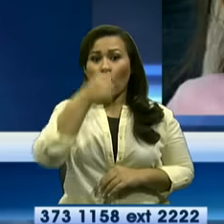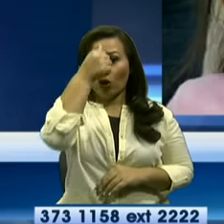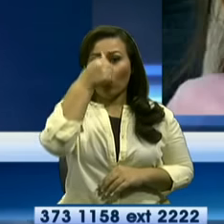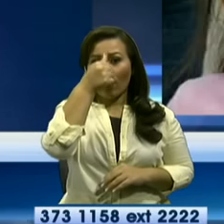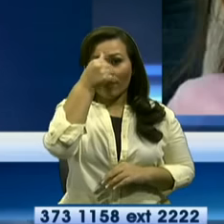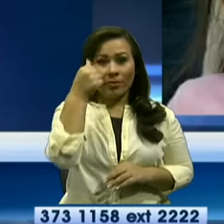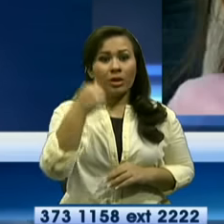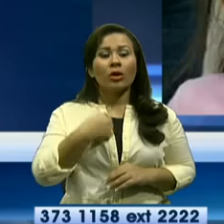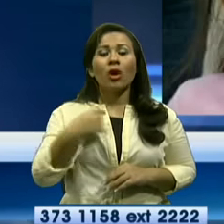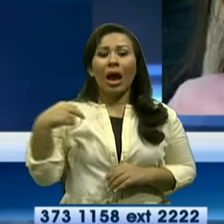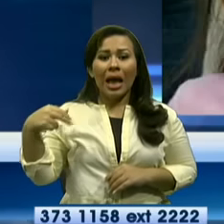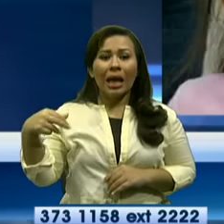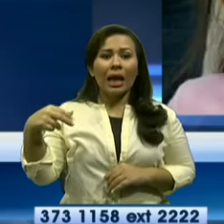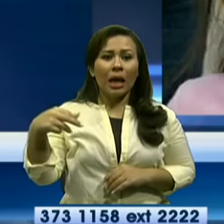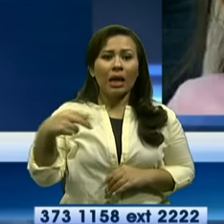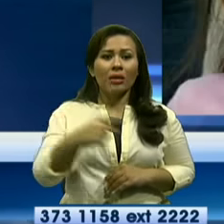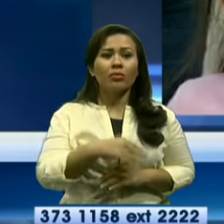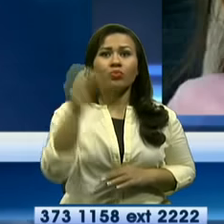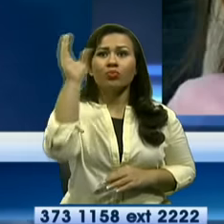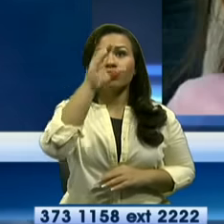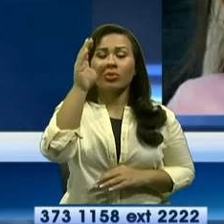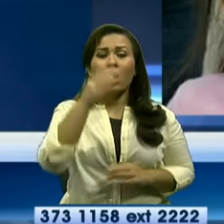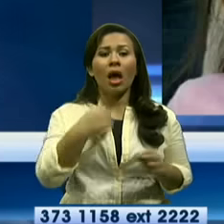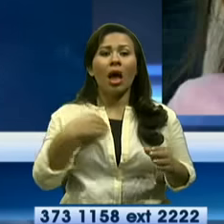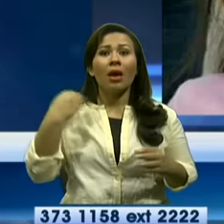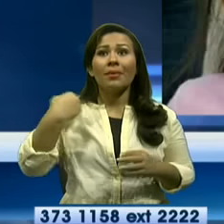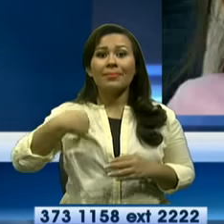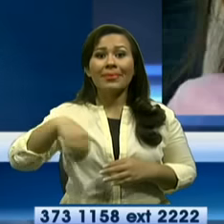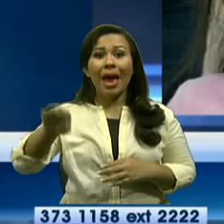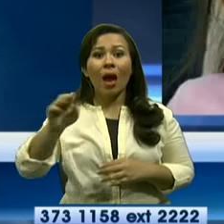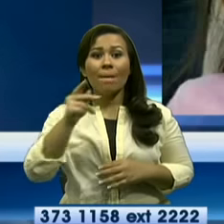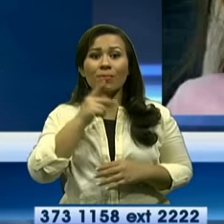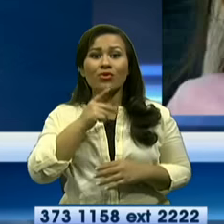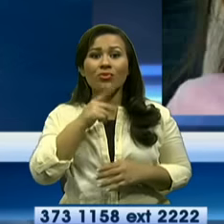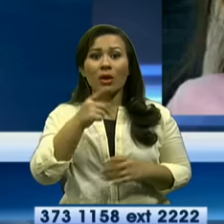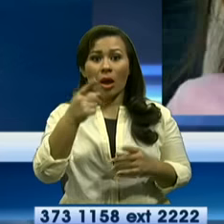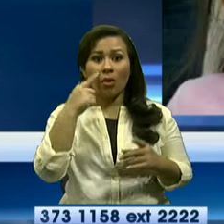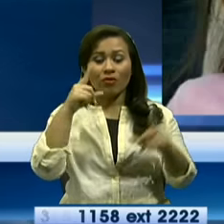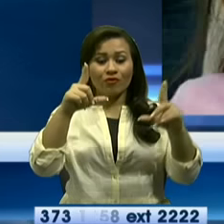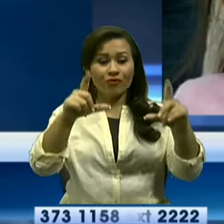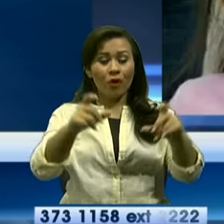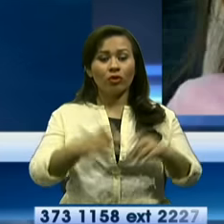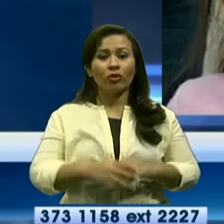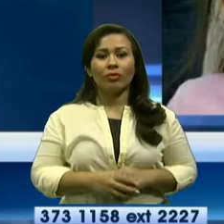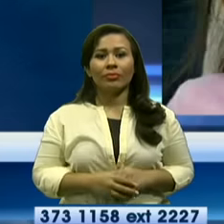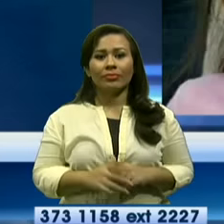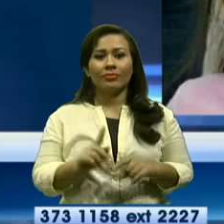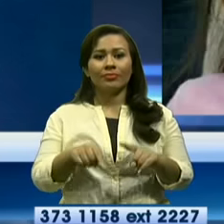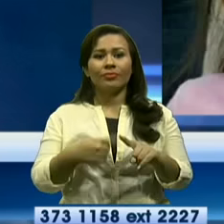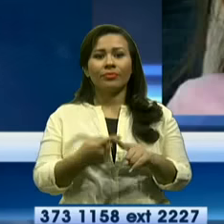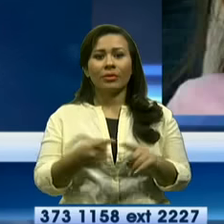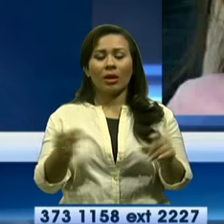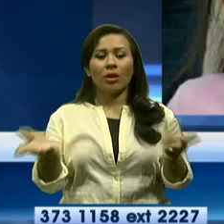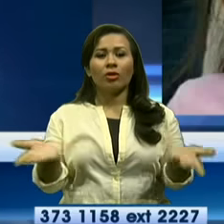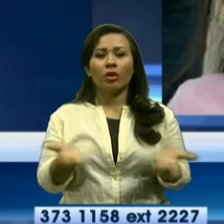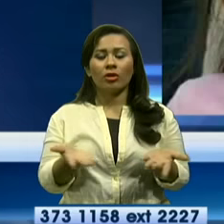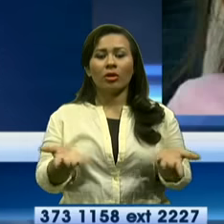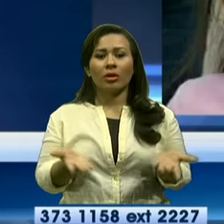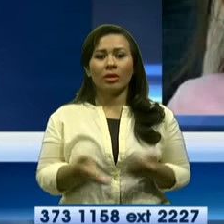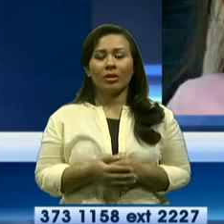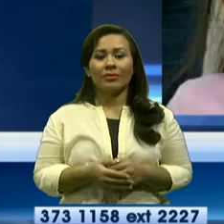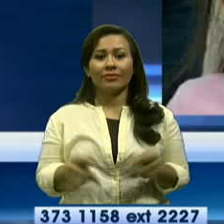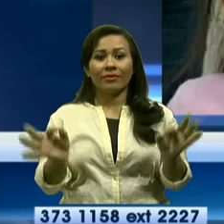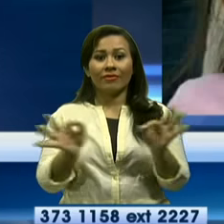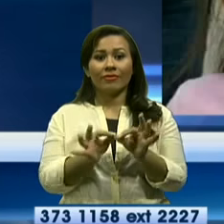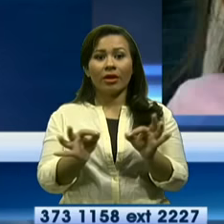domingo, caminando, haciendo traspasos. ¿Y cómo le tomó su amiga la foto a la niña? Por medio del Facebook. ¿Cómo tuvo la...?